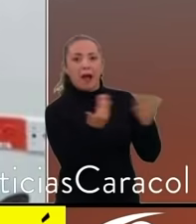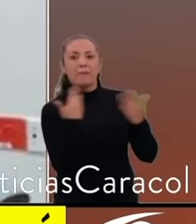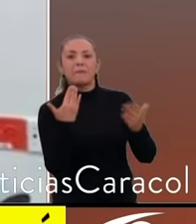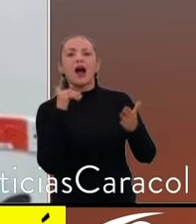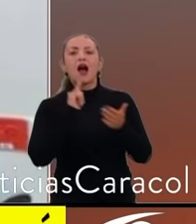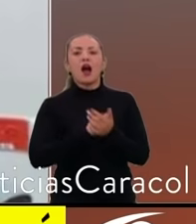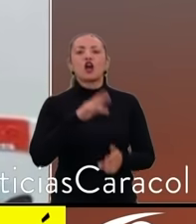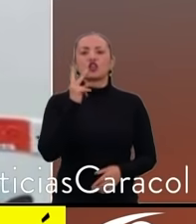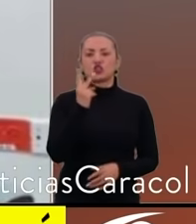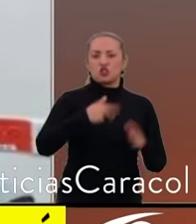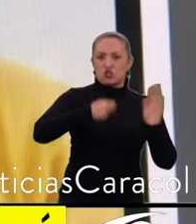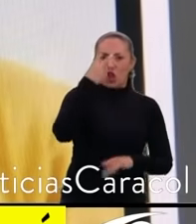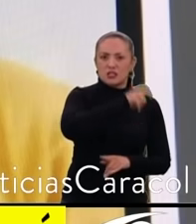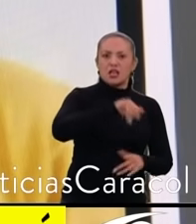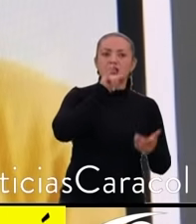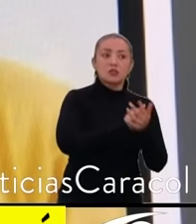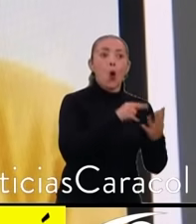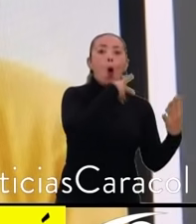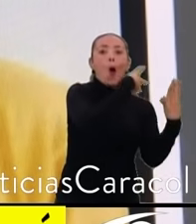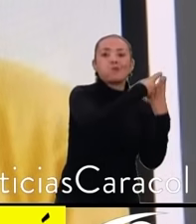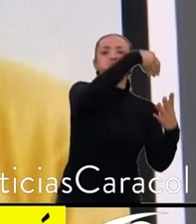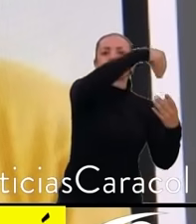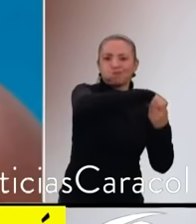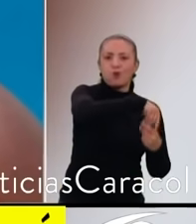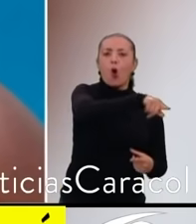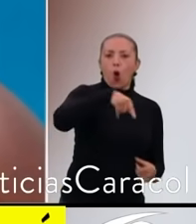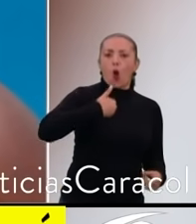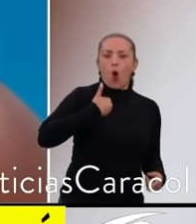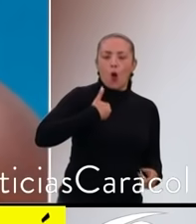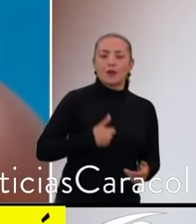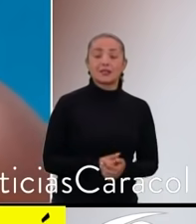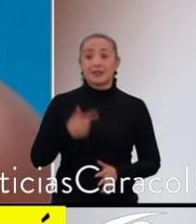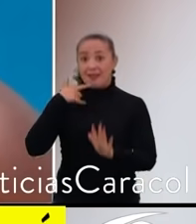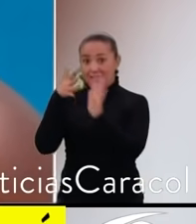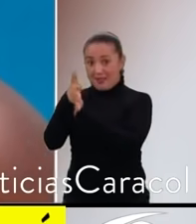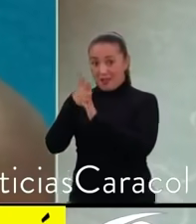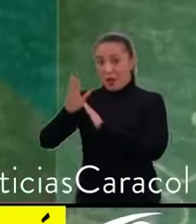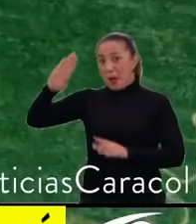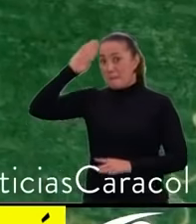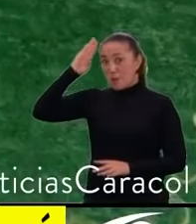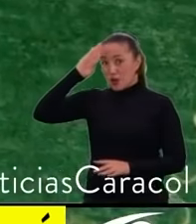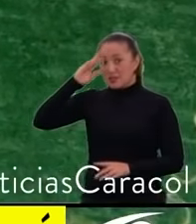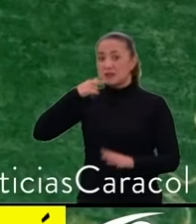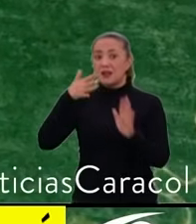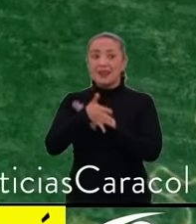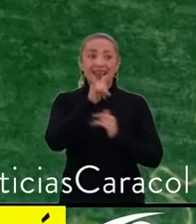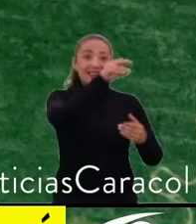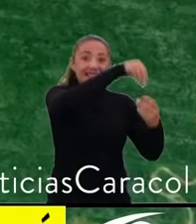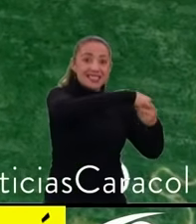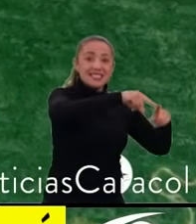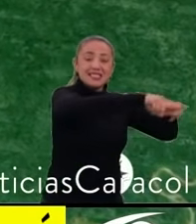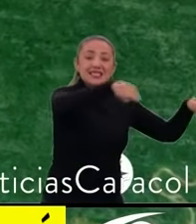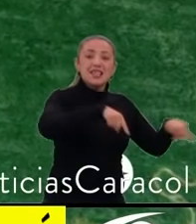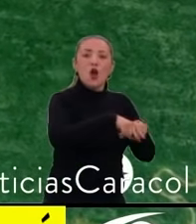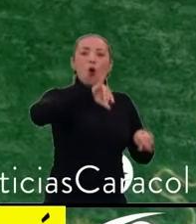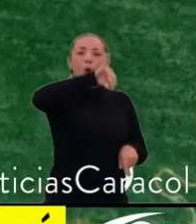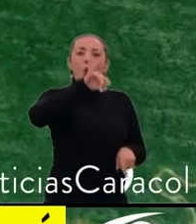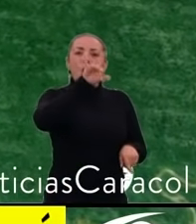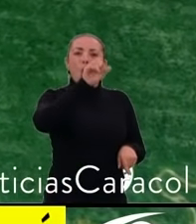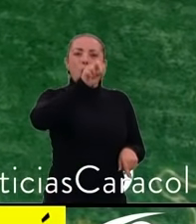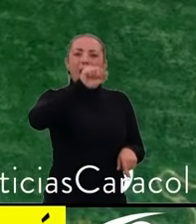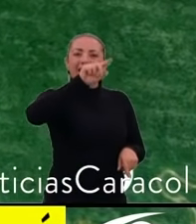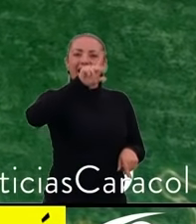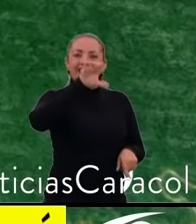que estaban cumpliendo su medida privativa de la libertad. Señala la policía que entre los fugados del centro de atención Juan Andrés Palacios,